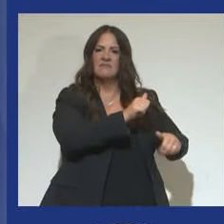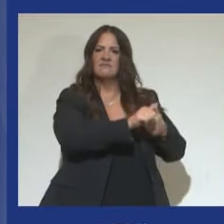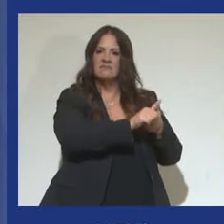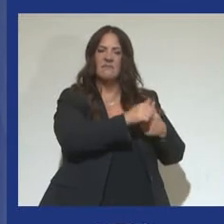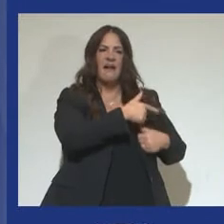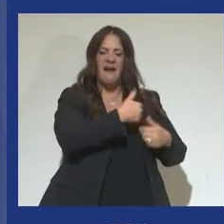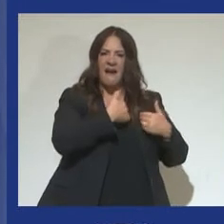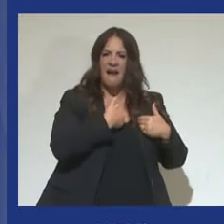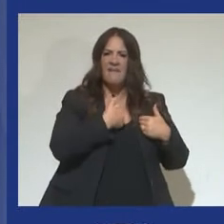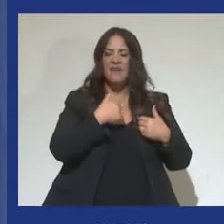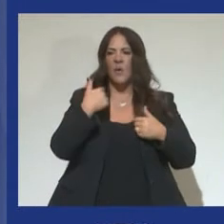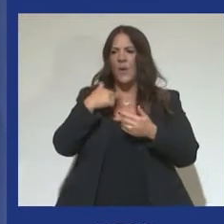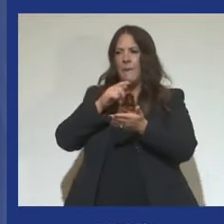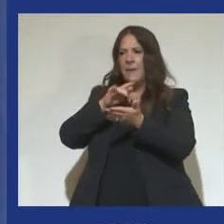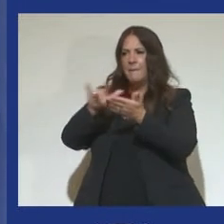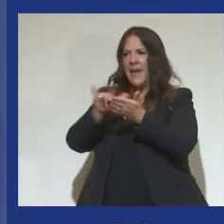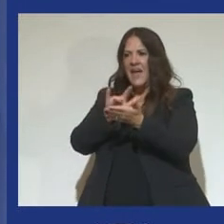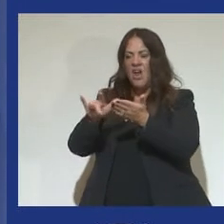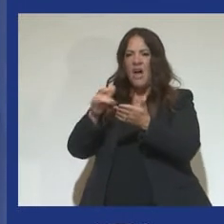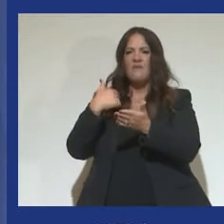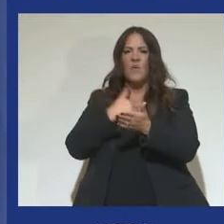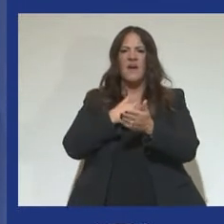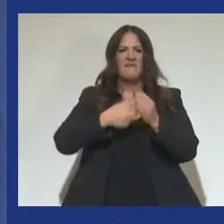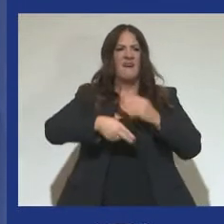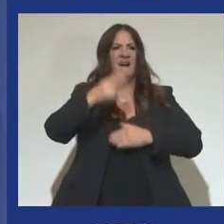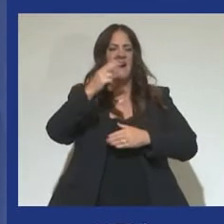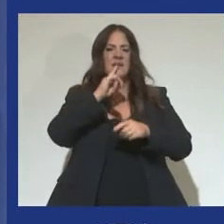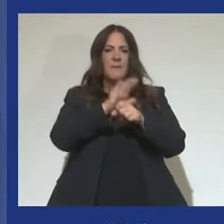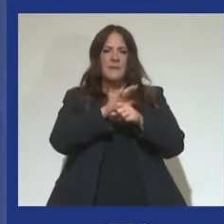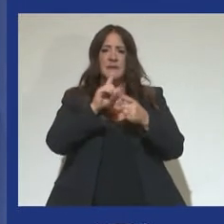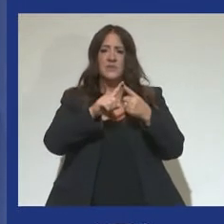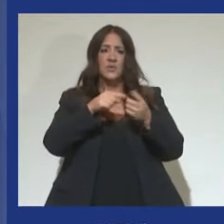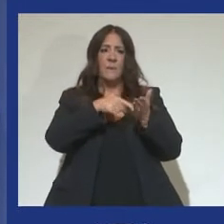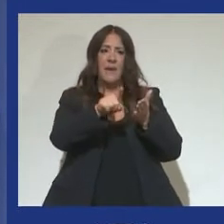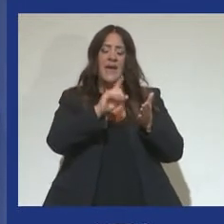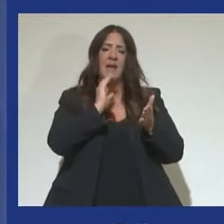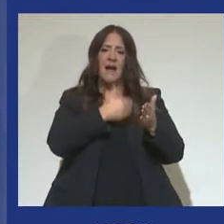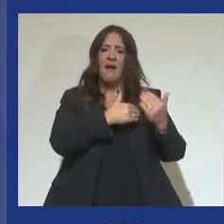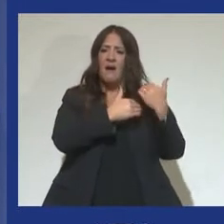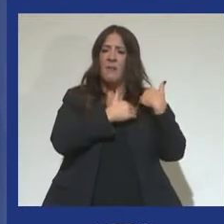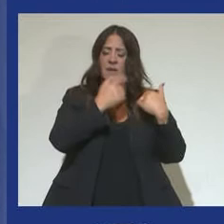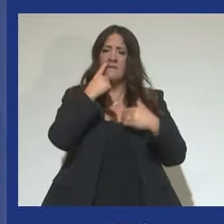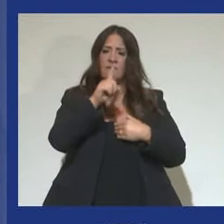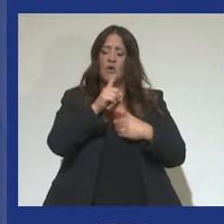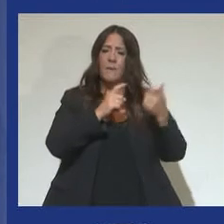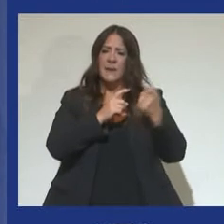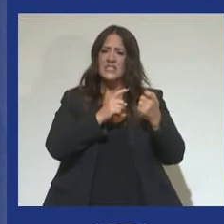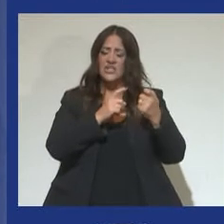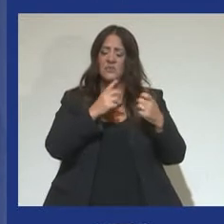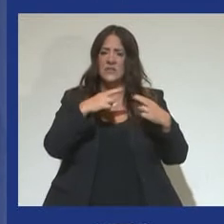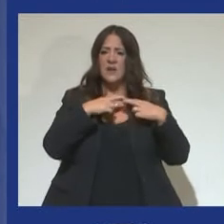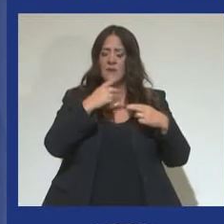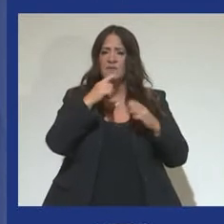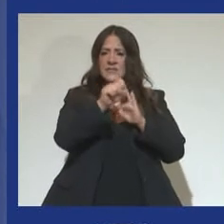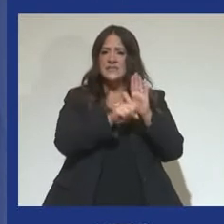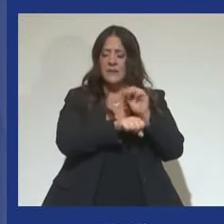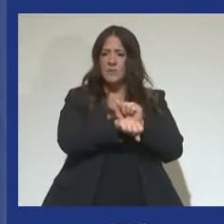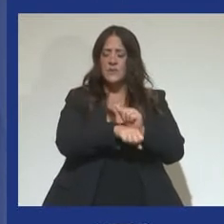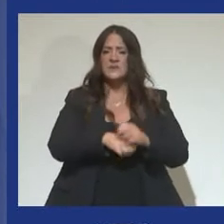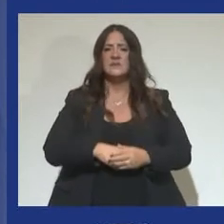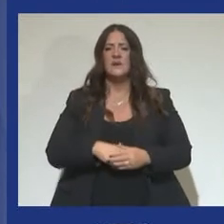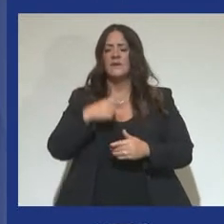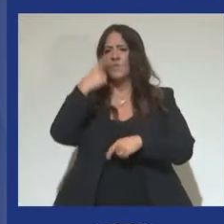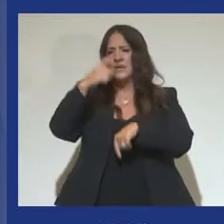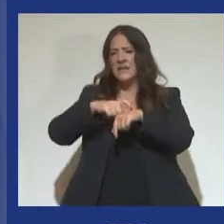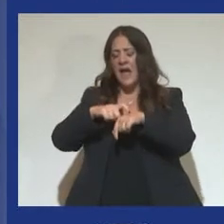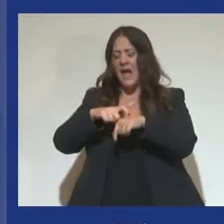años 9.5 mil millones de dólares en obligaciones de pensiones compromiso que tenemos el mar el más pequeño que ha habido estamos